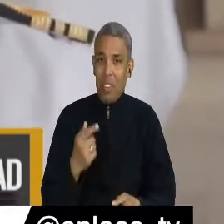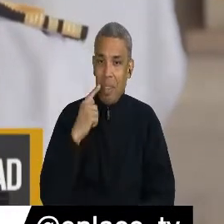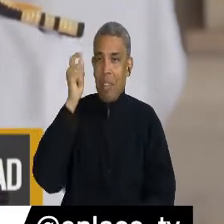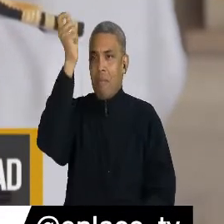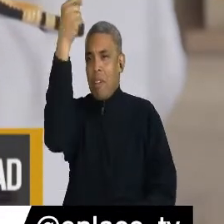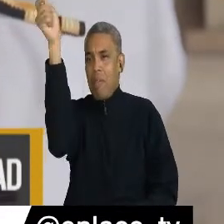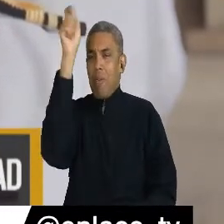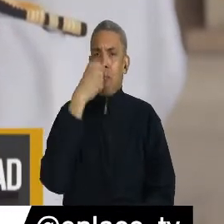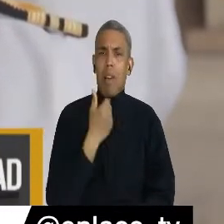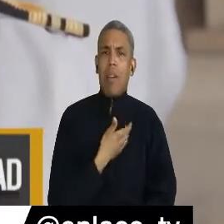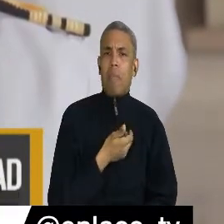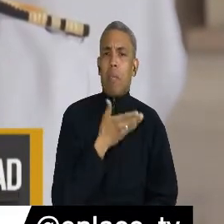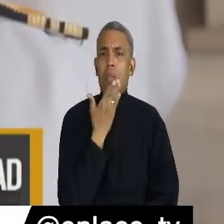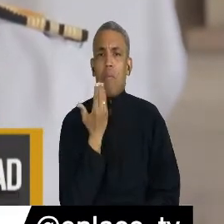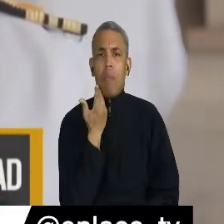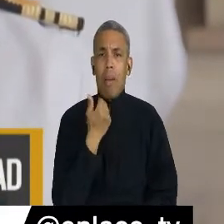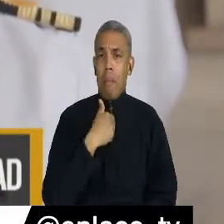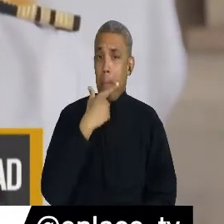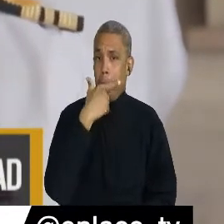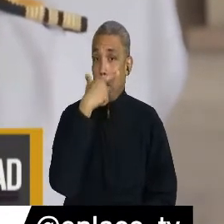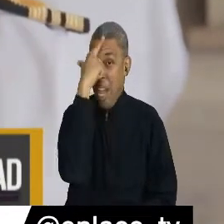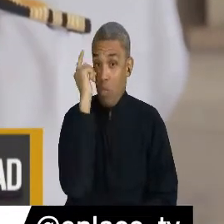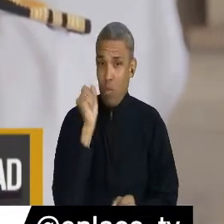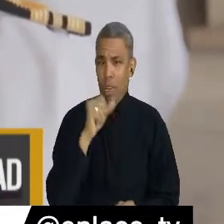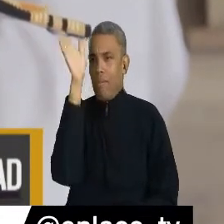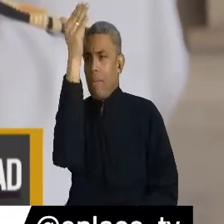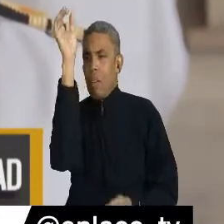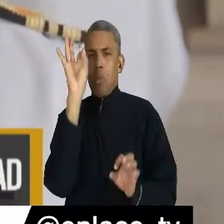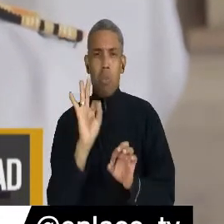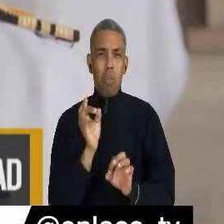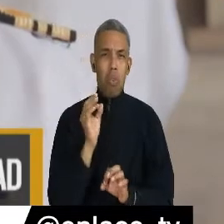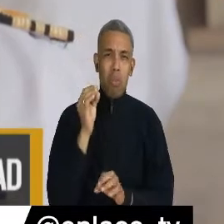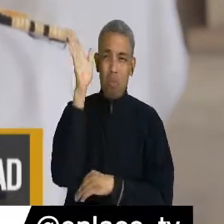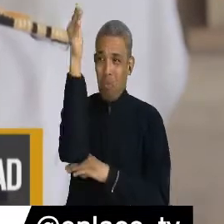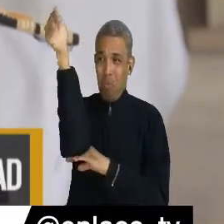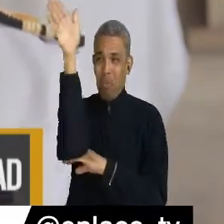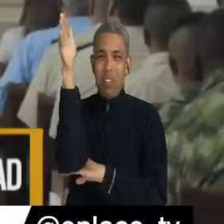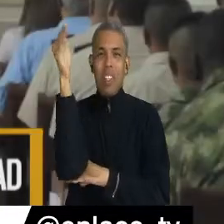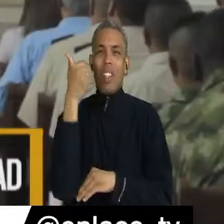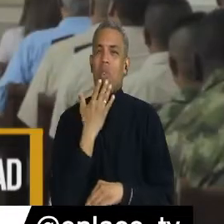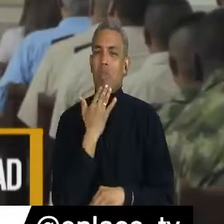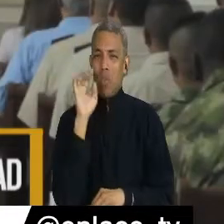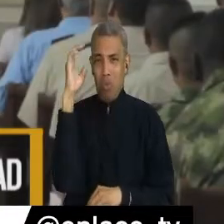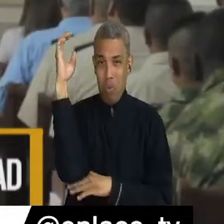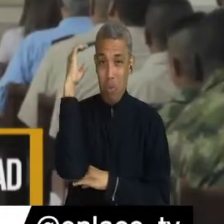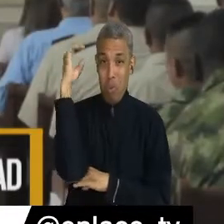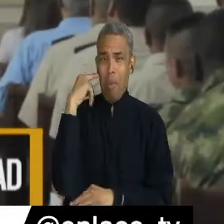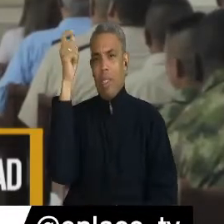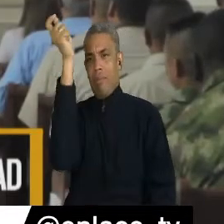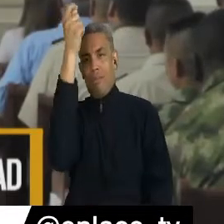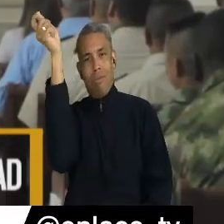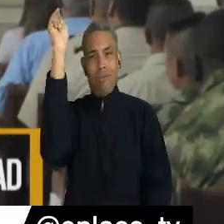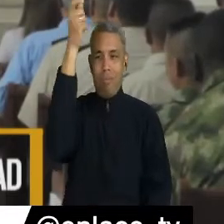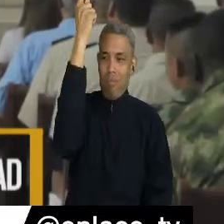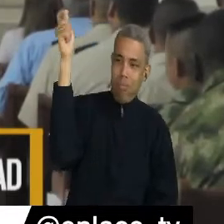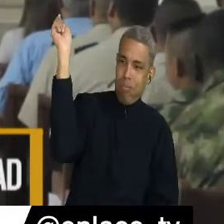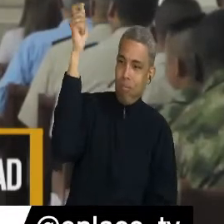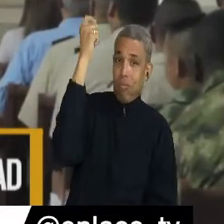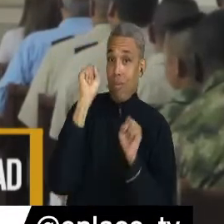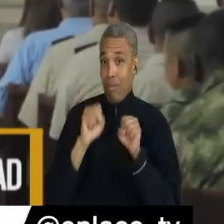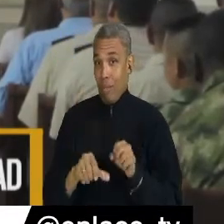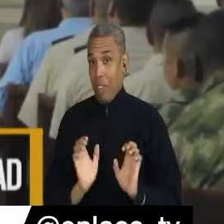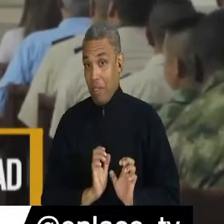con banderitas de Colombia, con banderitas de la ciudad, enorgulleciéndonos del cumpleaños número 95 de Barranca Bermeja. Creo que es